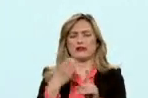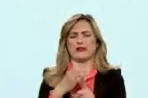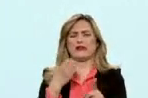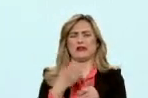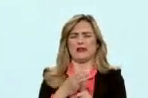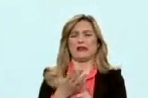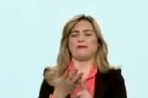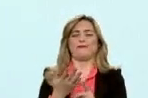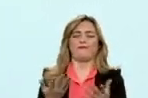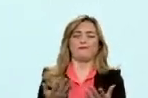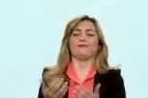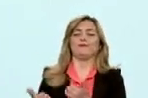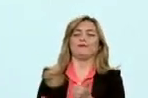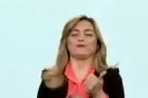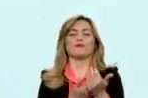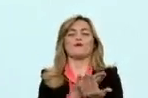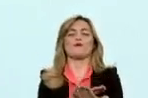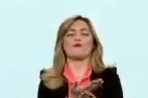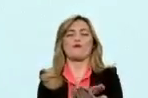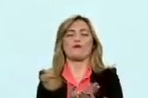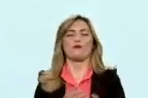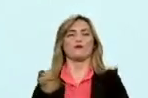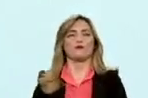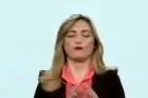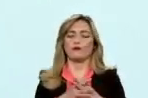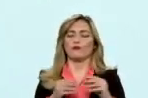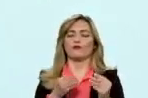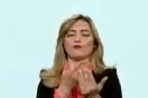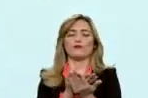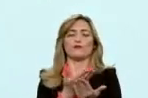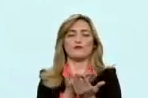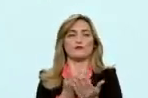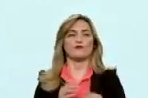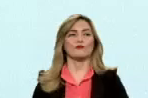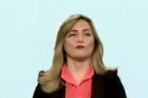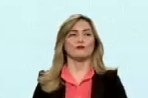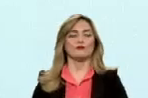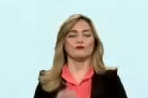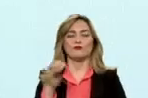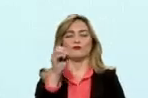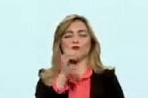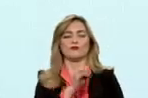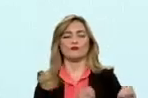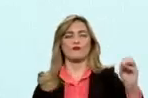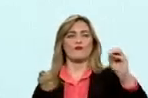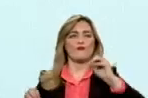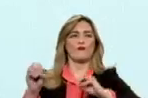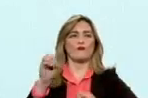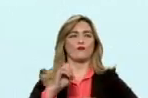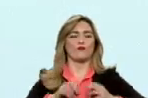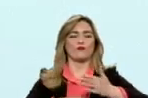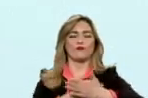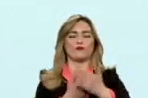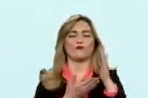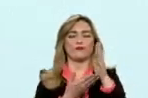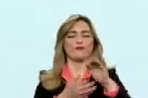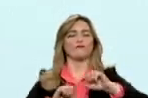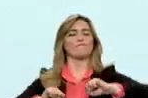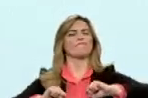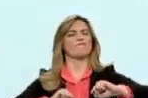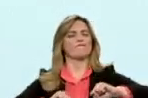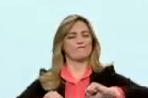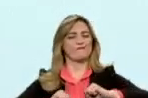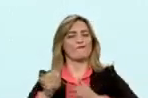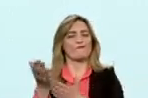críticas tienen que venir acompañadas de propuestas. Y esas propuestas, desde el caso del observatorio, va hacia un nuevo modelo de gestión